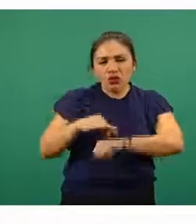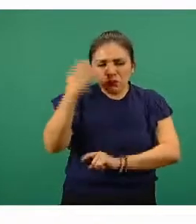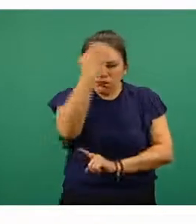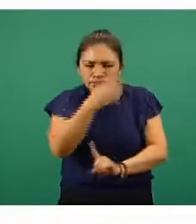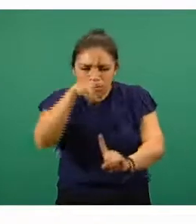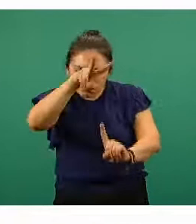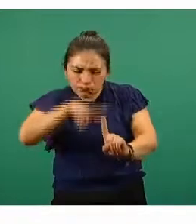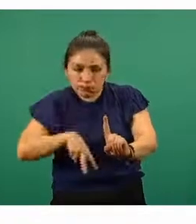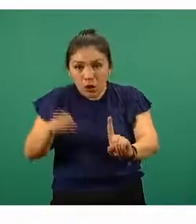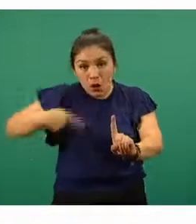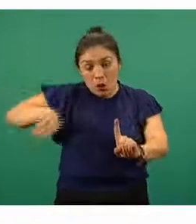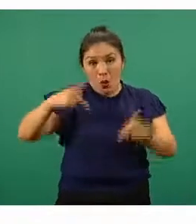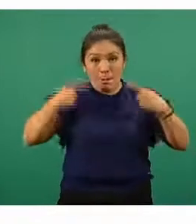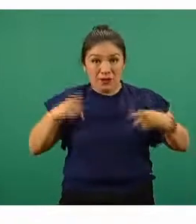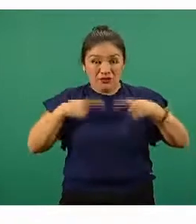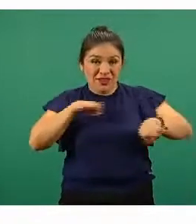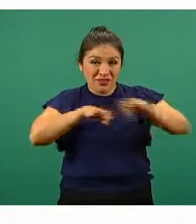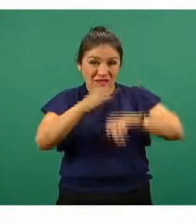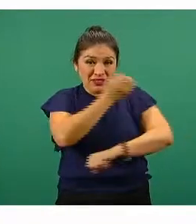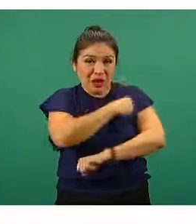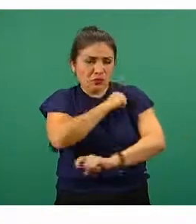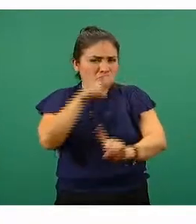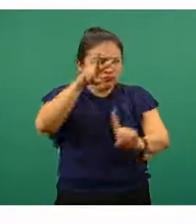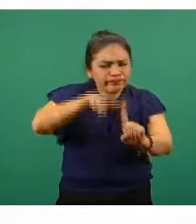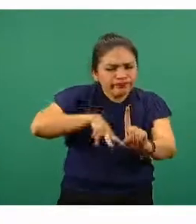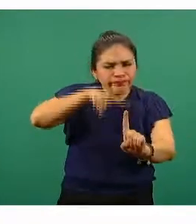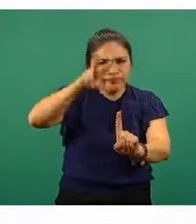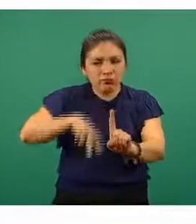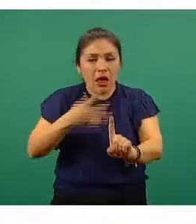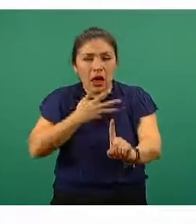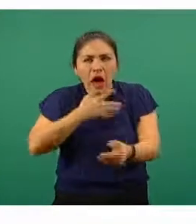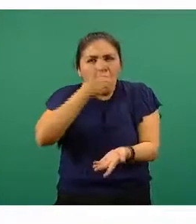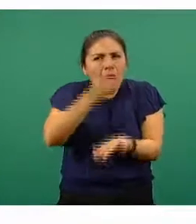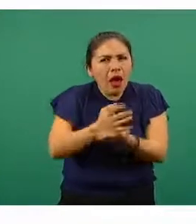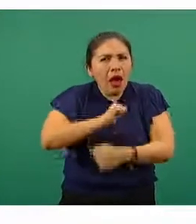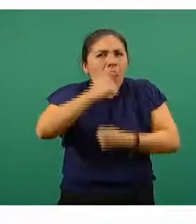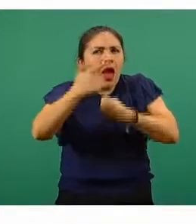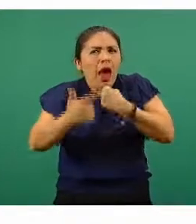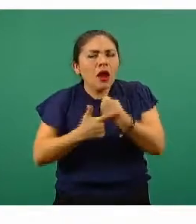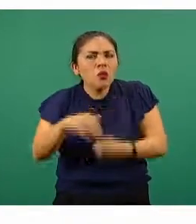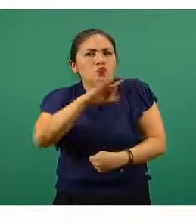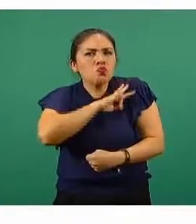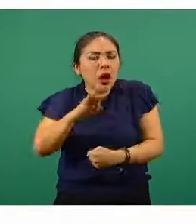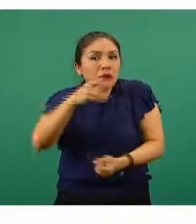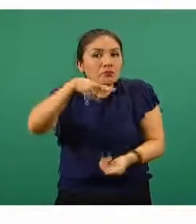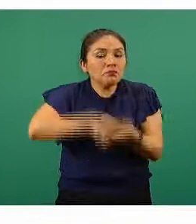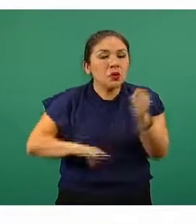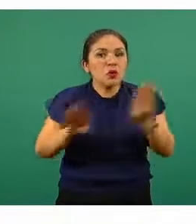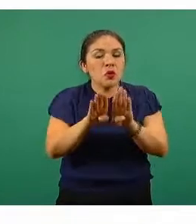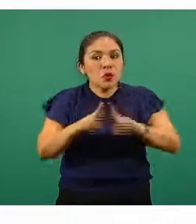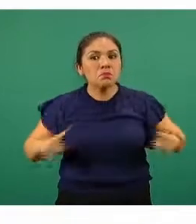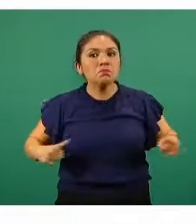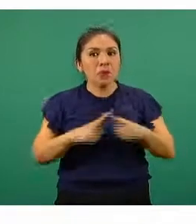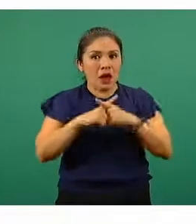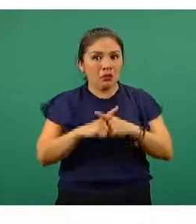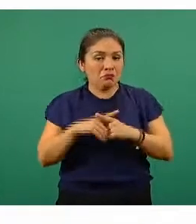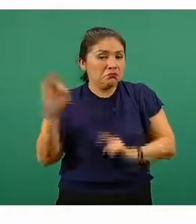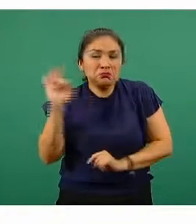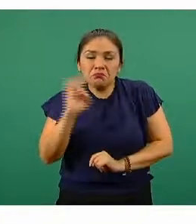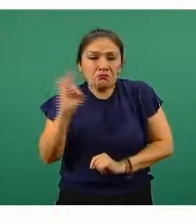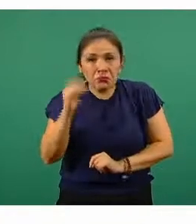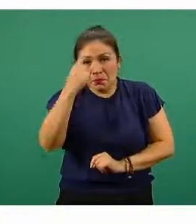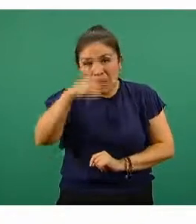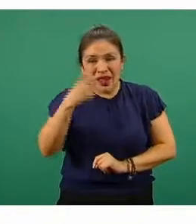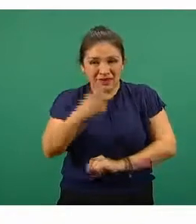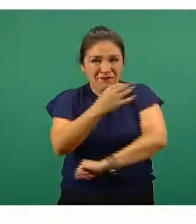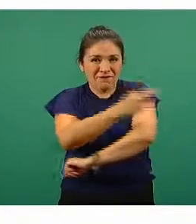saber si el personal de salud que les observa les detecta algún evento supuestamente atribuible